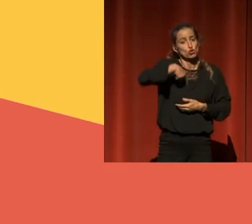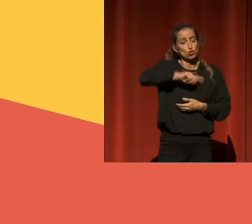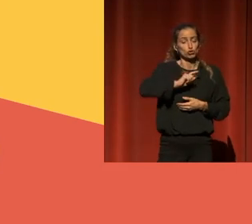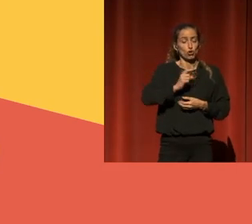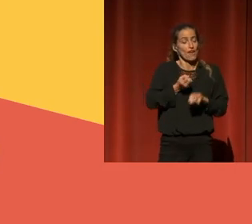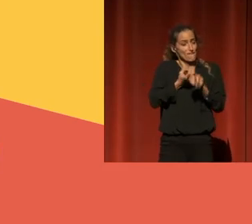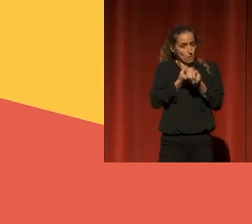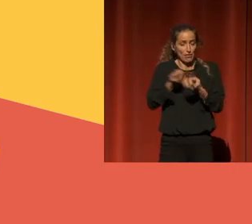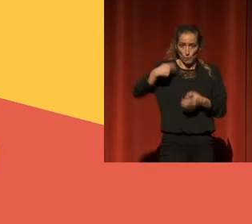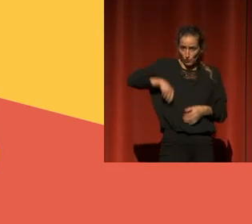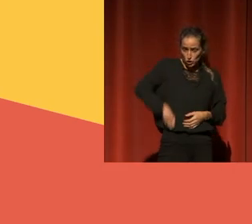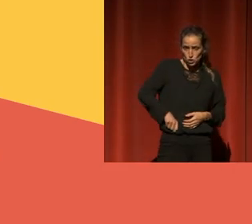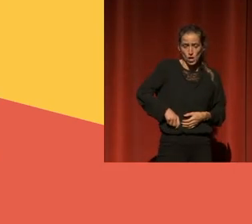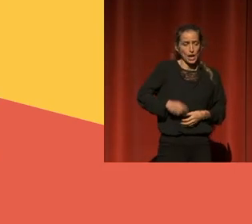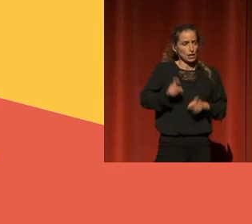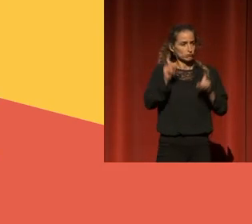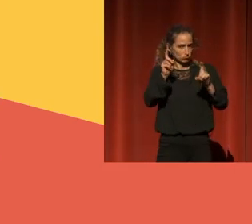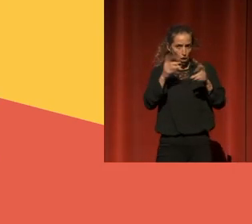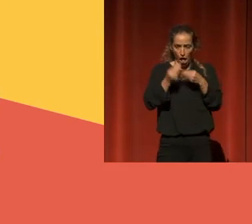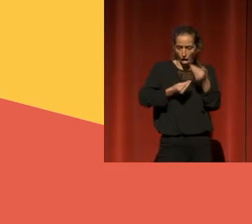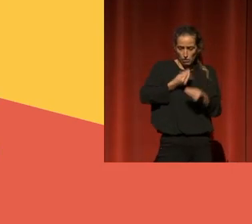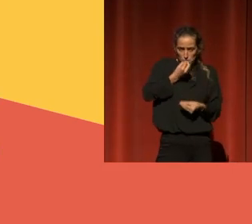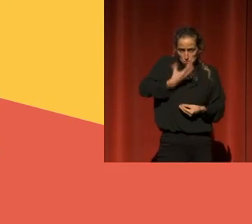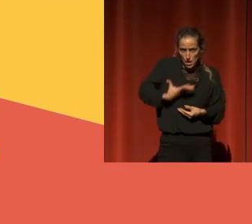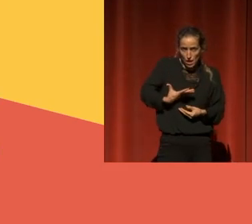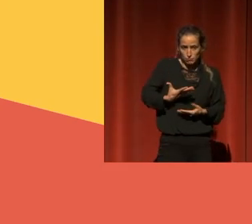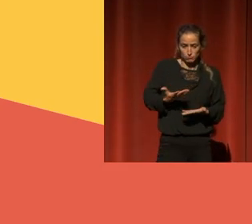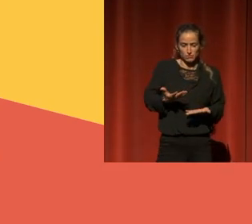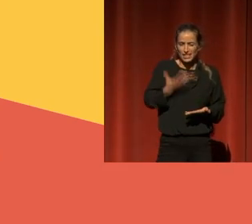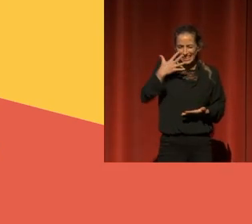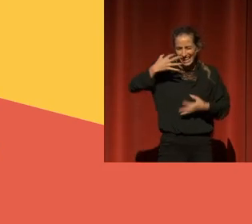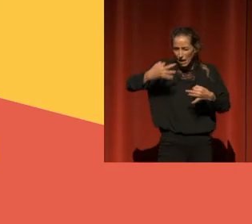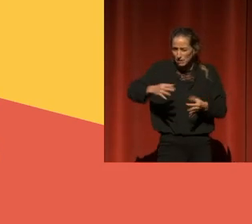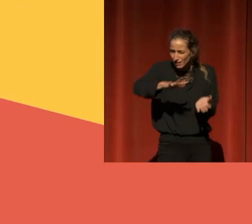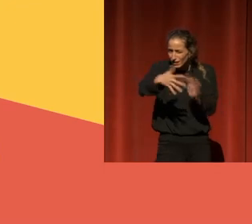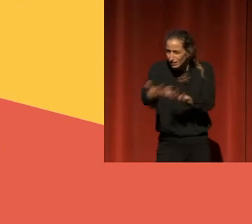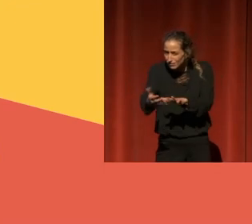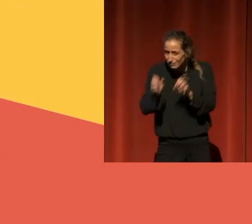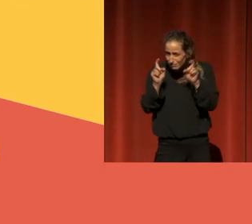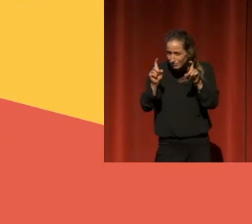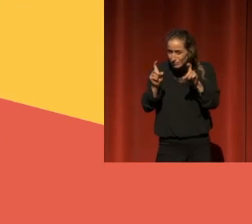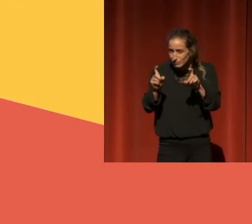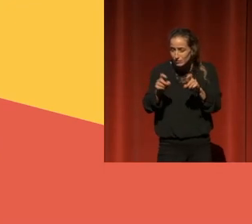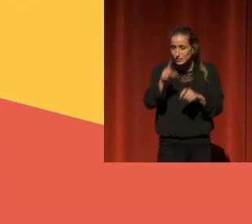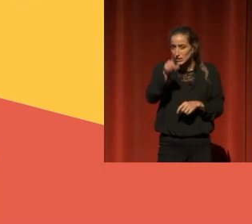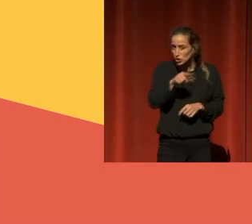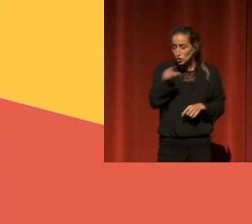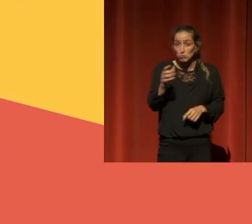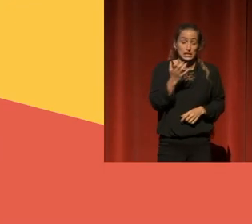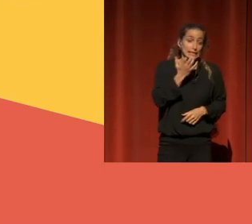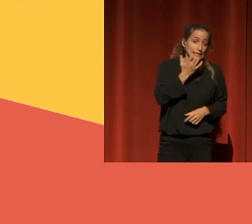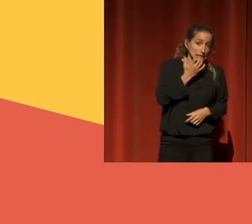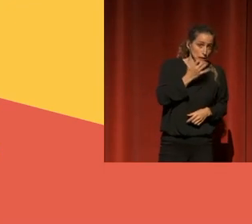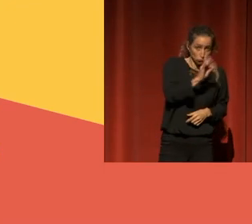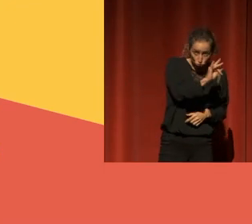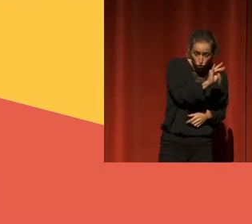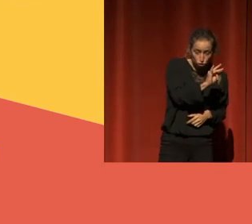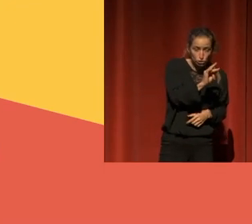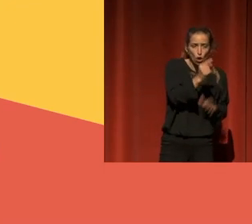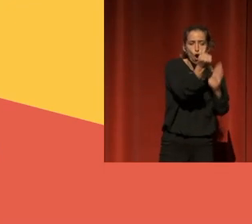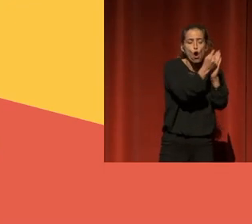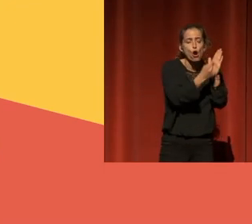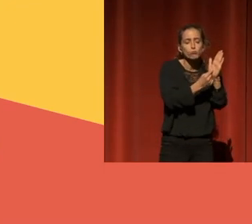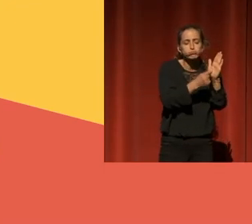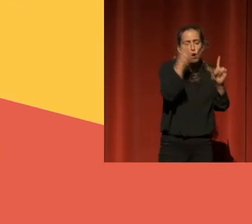información sabemos hacer también y si realmente se hace se cumplen los objetivos